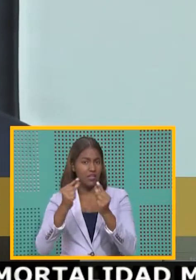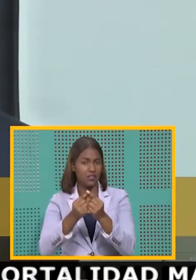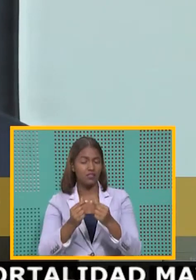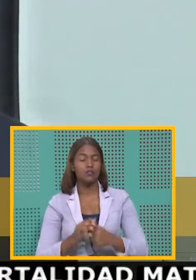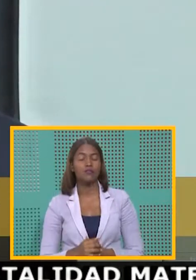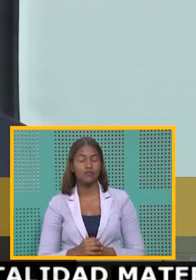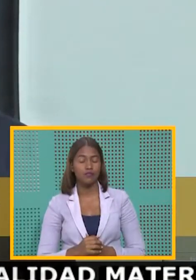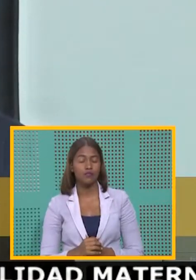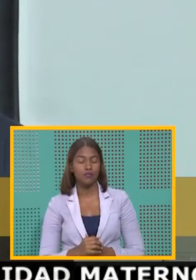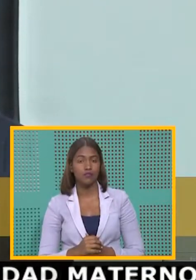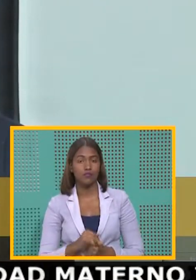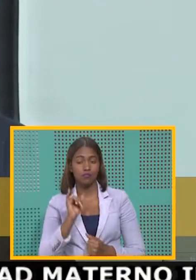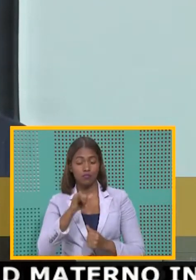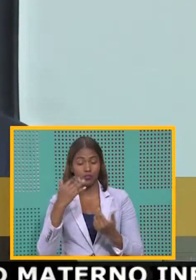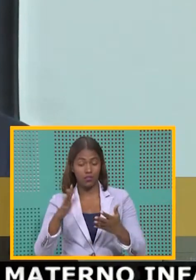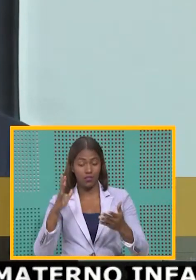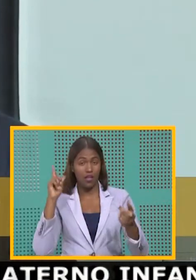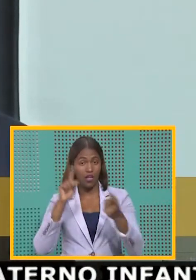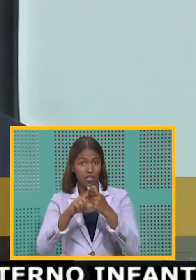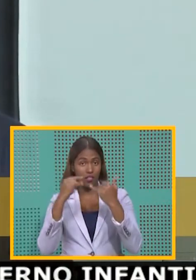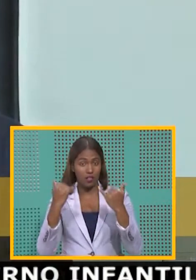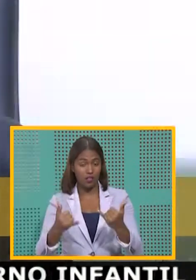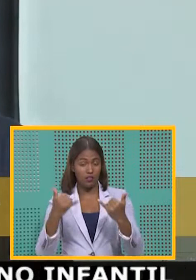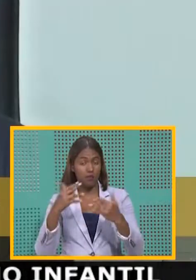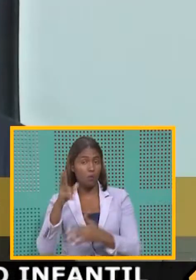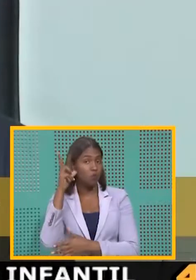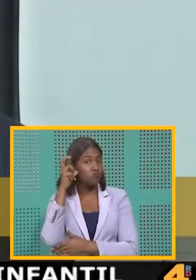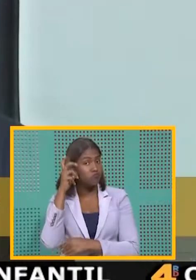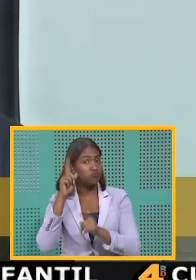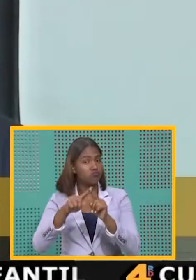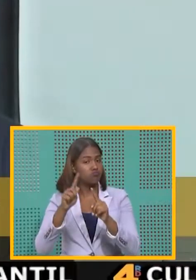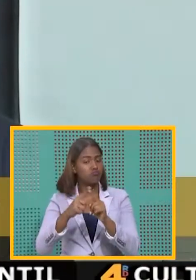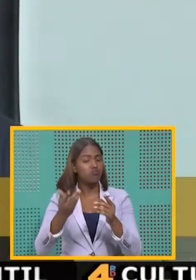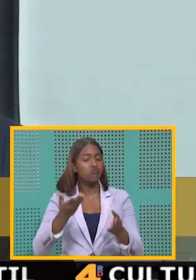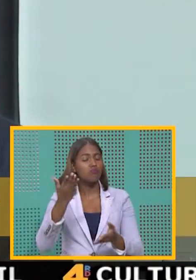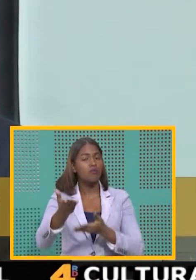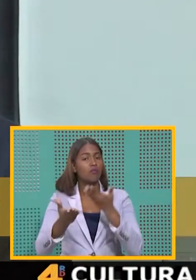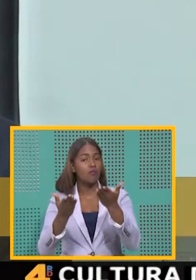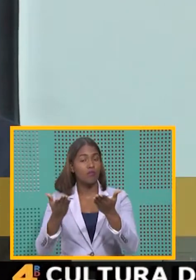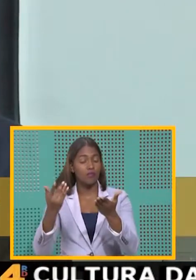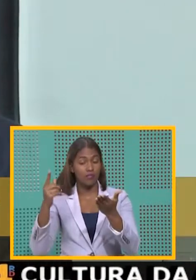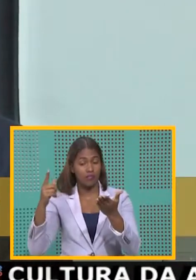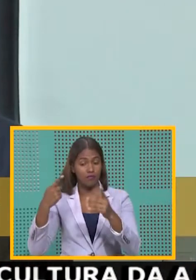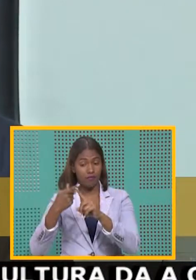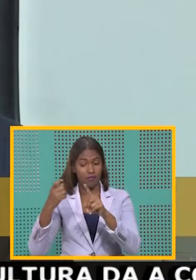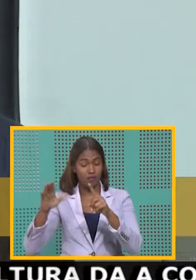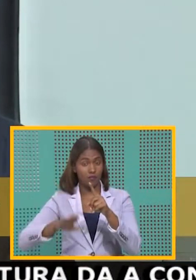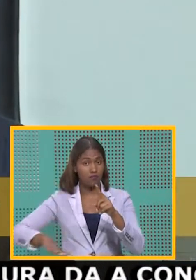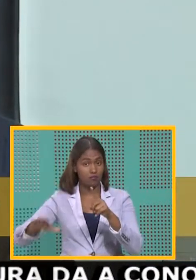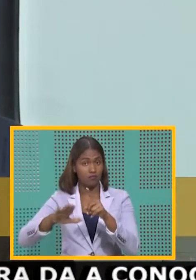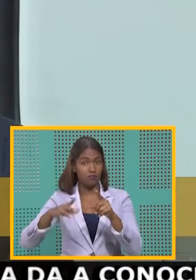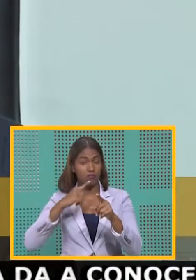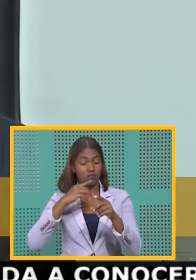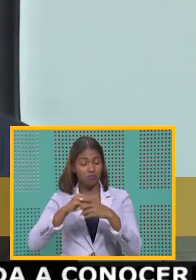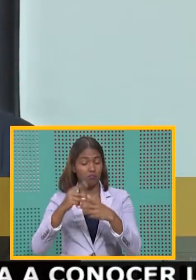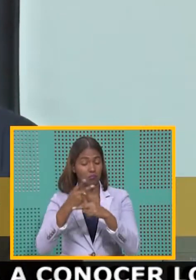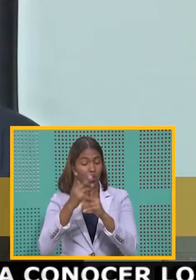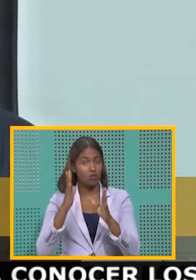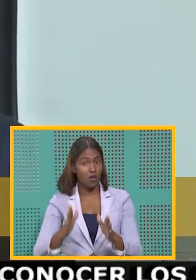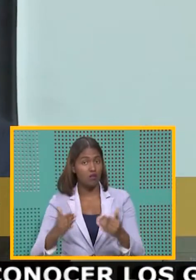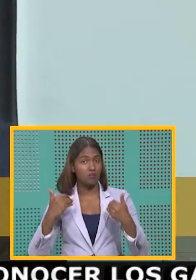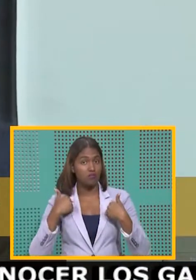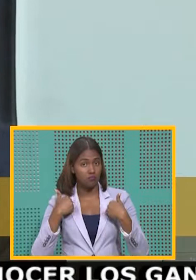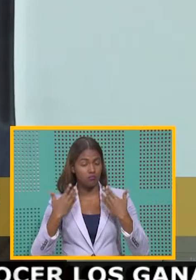El licenciado Magín Díaz escuchó los planteamientos de los representantes del sector productivo